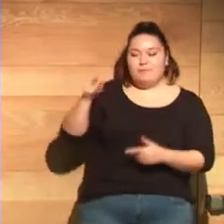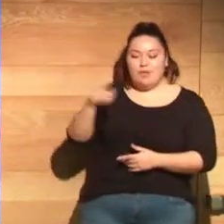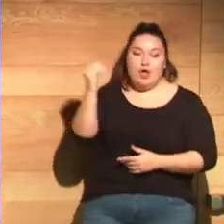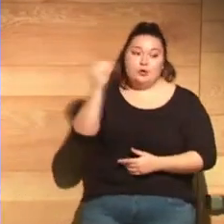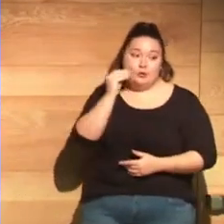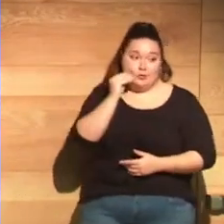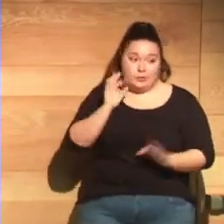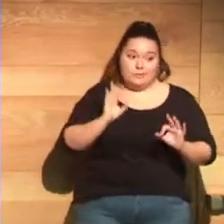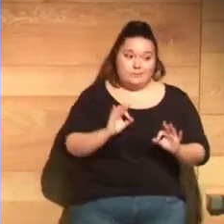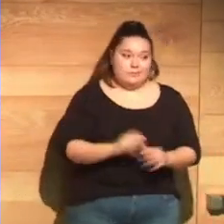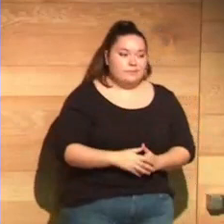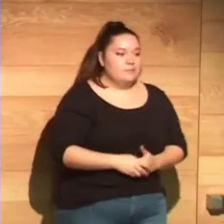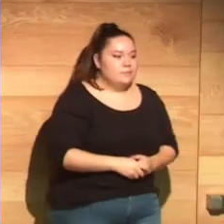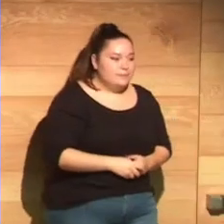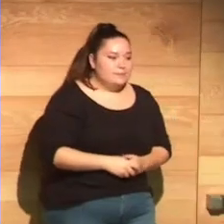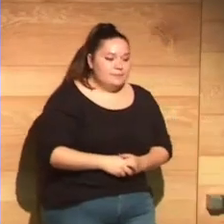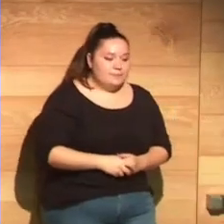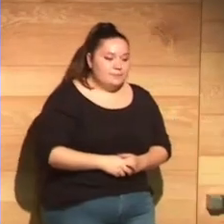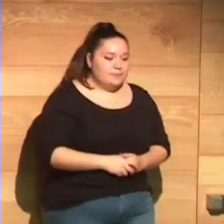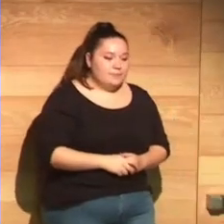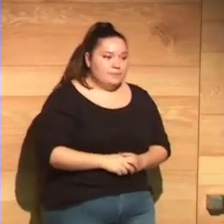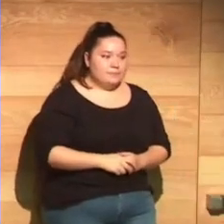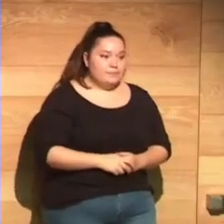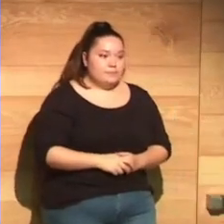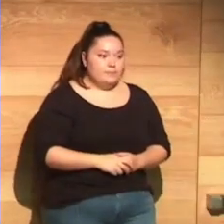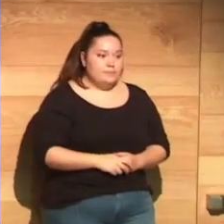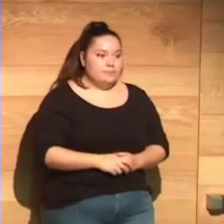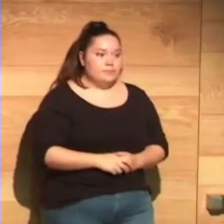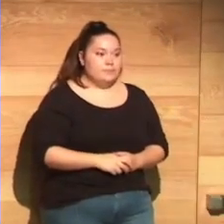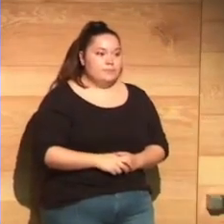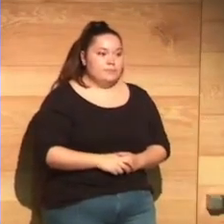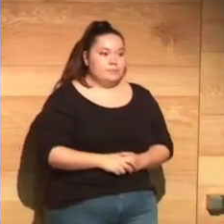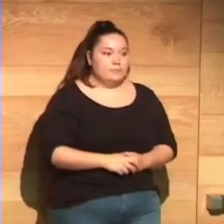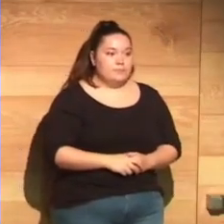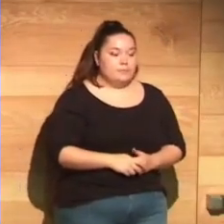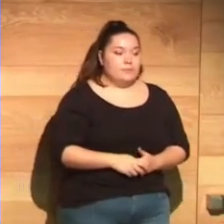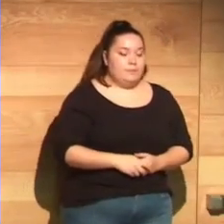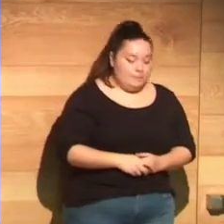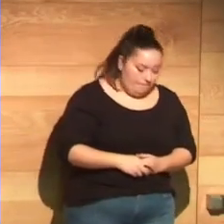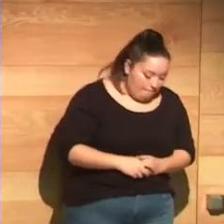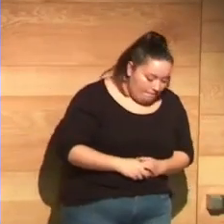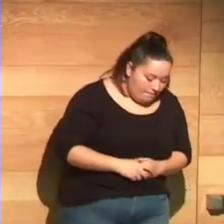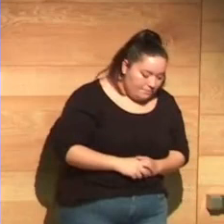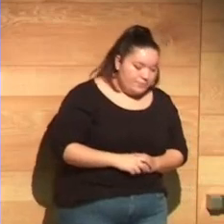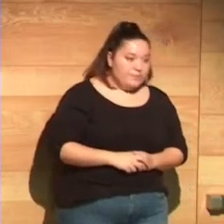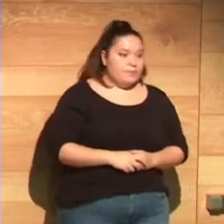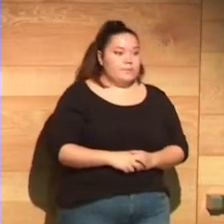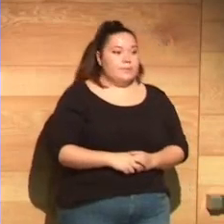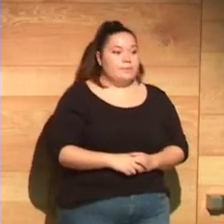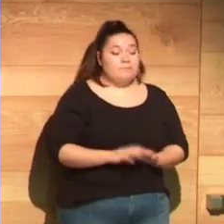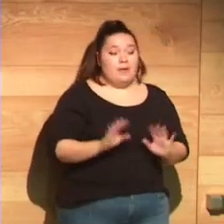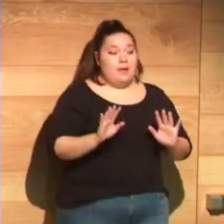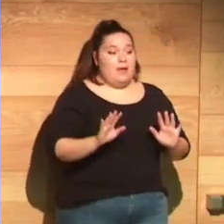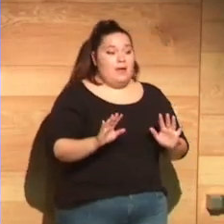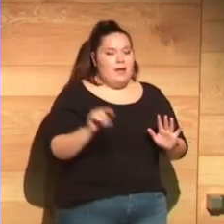inteligentes, pero los hombres prefieren pensar que somos tontas, ¿no? O sea, te lo estoy diciendo así resumida porque no me la sé literal. En el libro aparece que